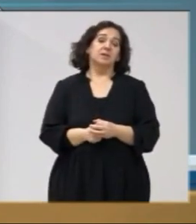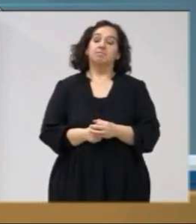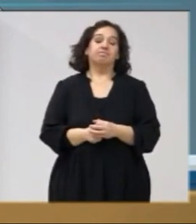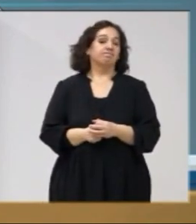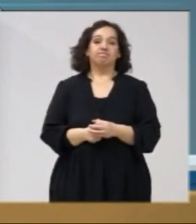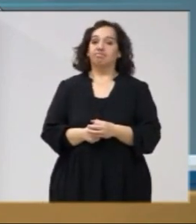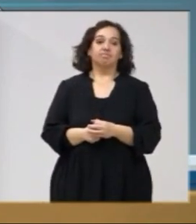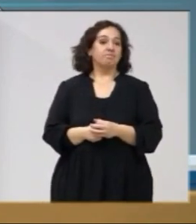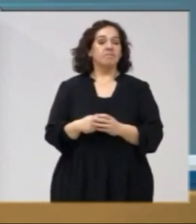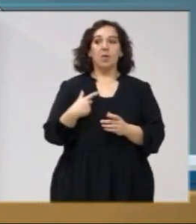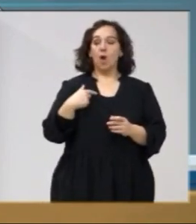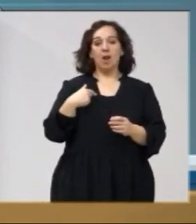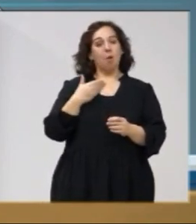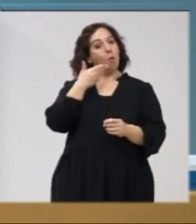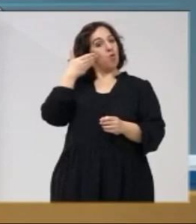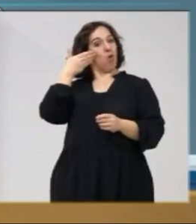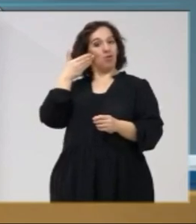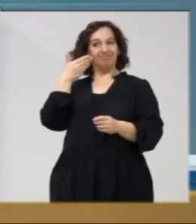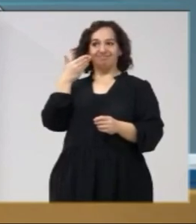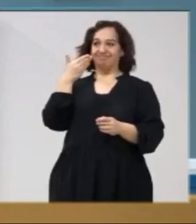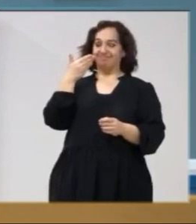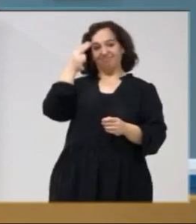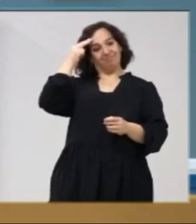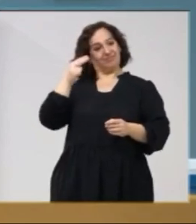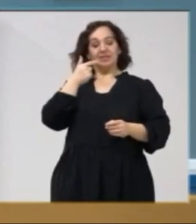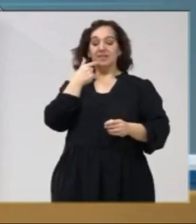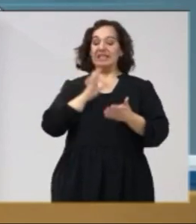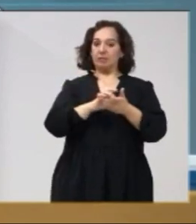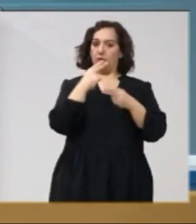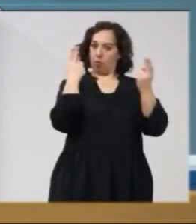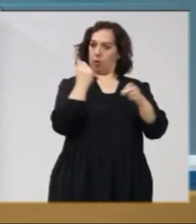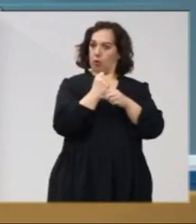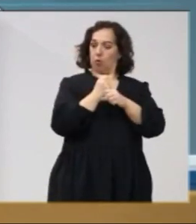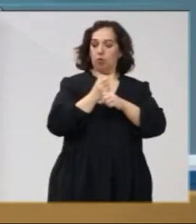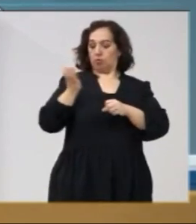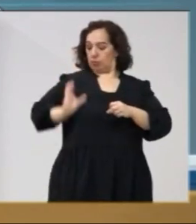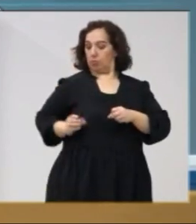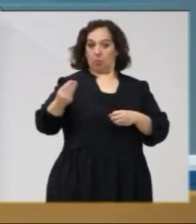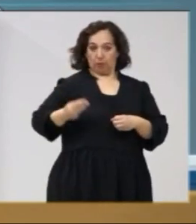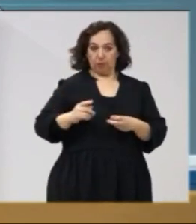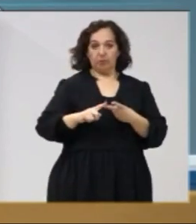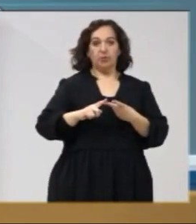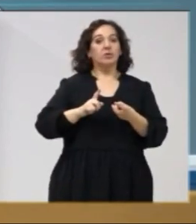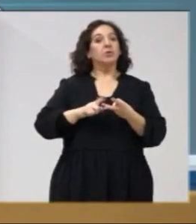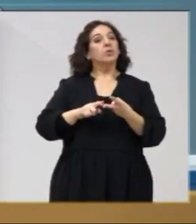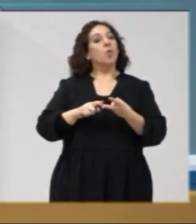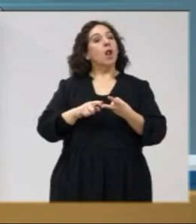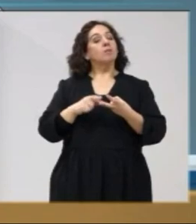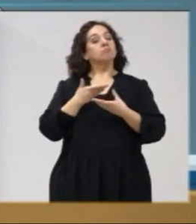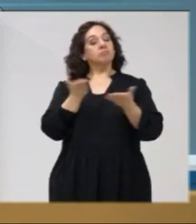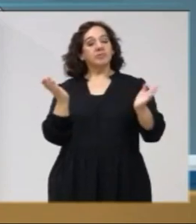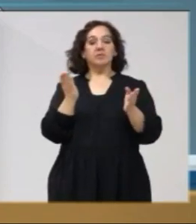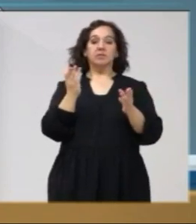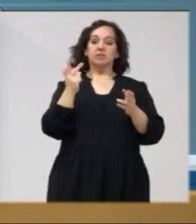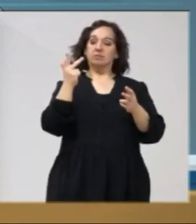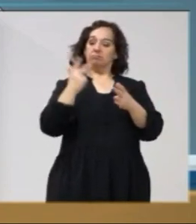¿No es suficiente honor hacer un servicio público, tener una gran retribución económica, tener una consideración social